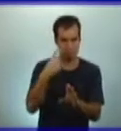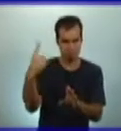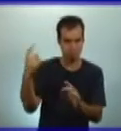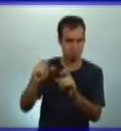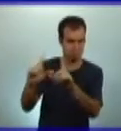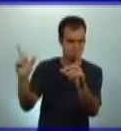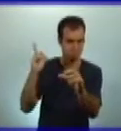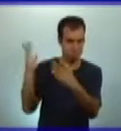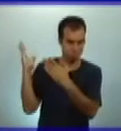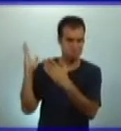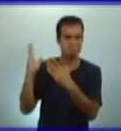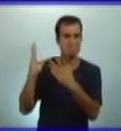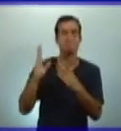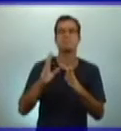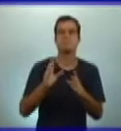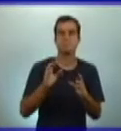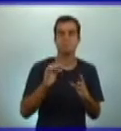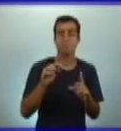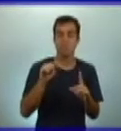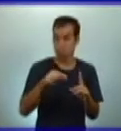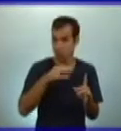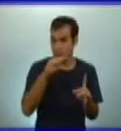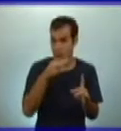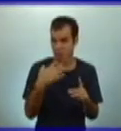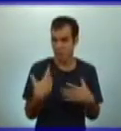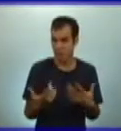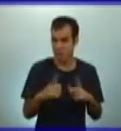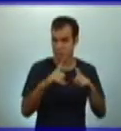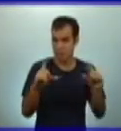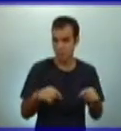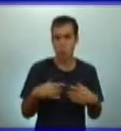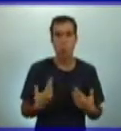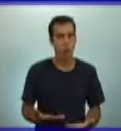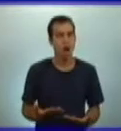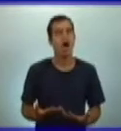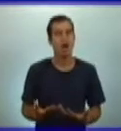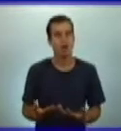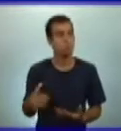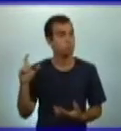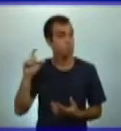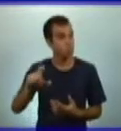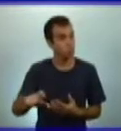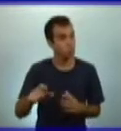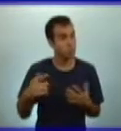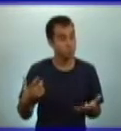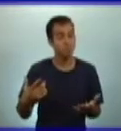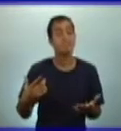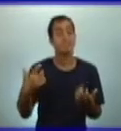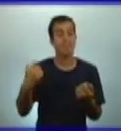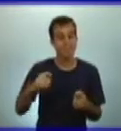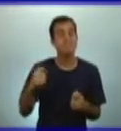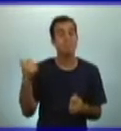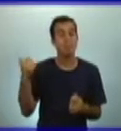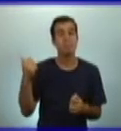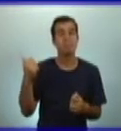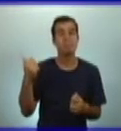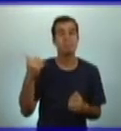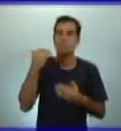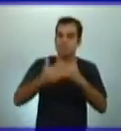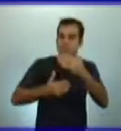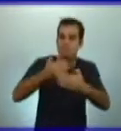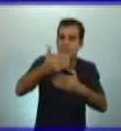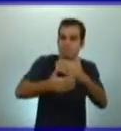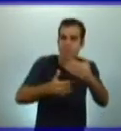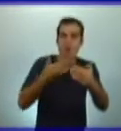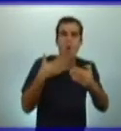a recordar cuáles son los términos. Y por último, también debemos dominar los pasos para aplicar